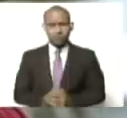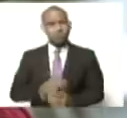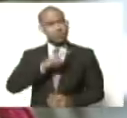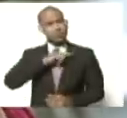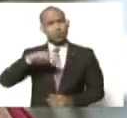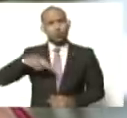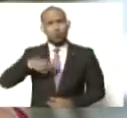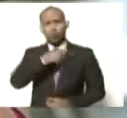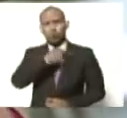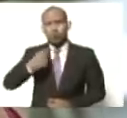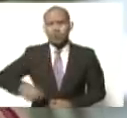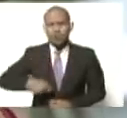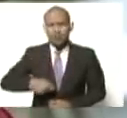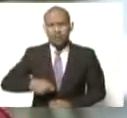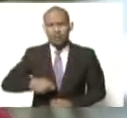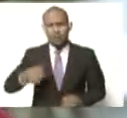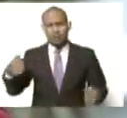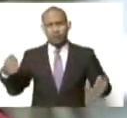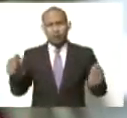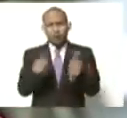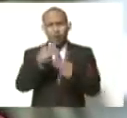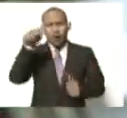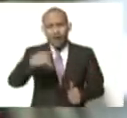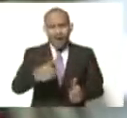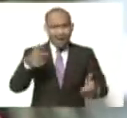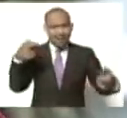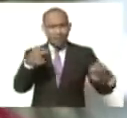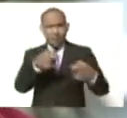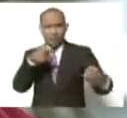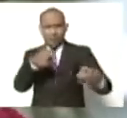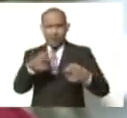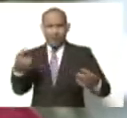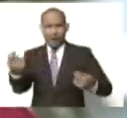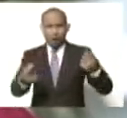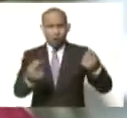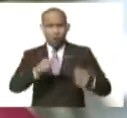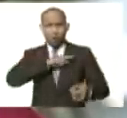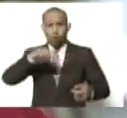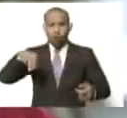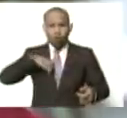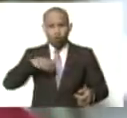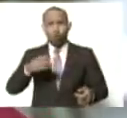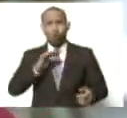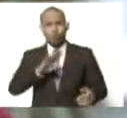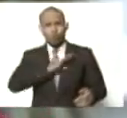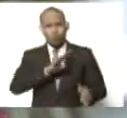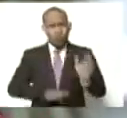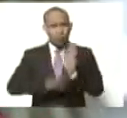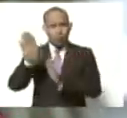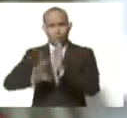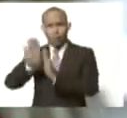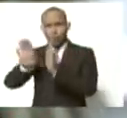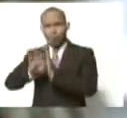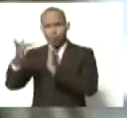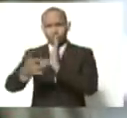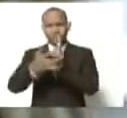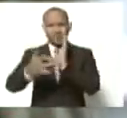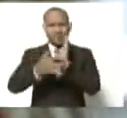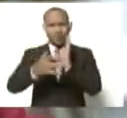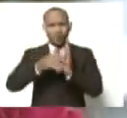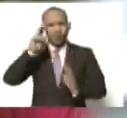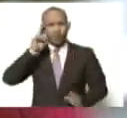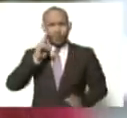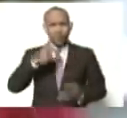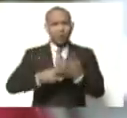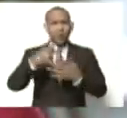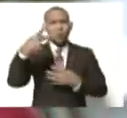presidente, con esta guerra económica, hemos impulsado con propia tecnología y por propio talento humano, como es el